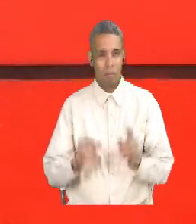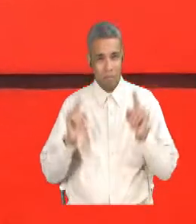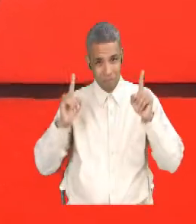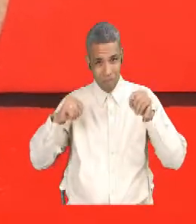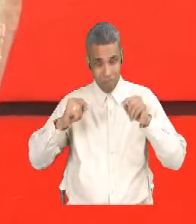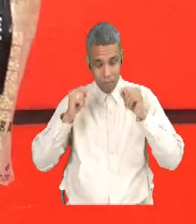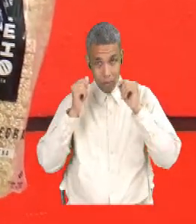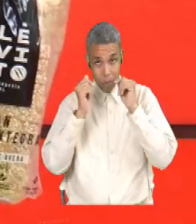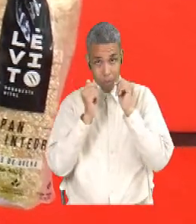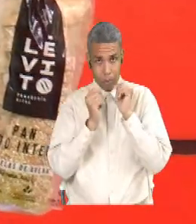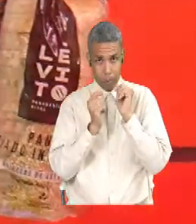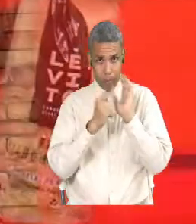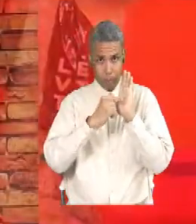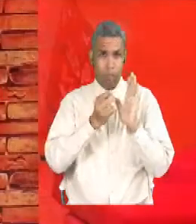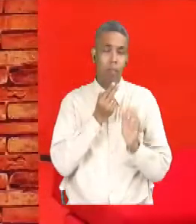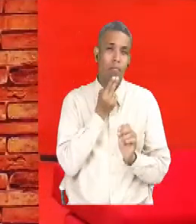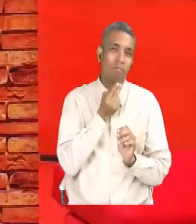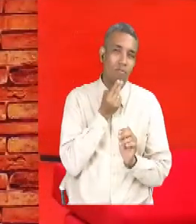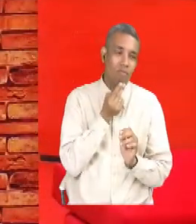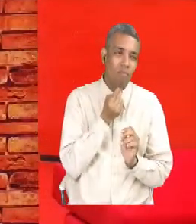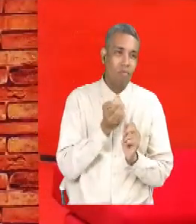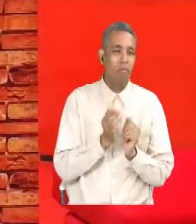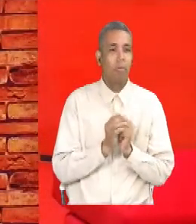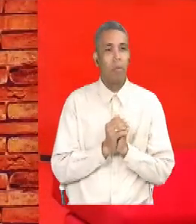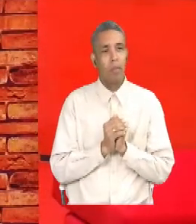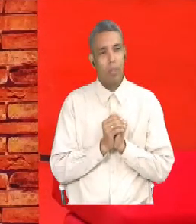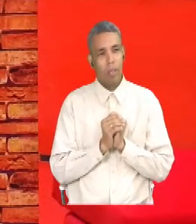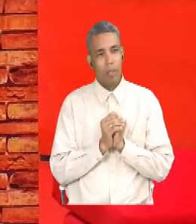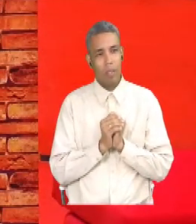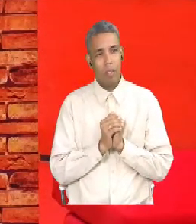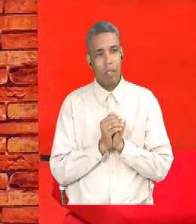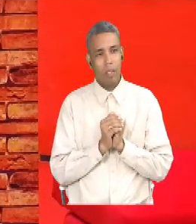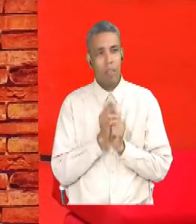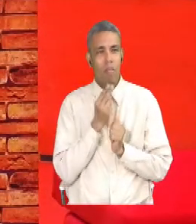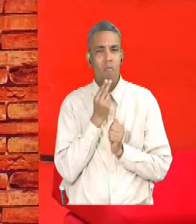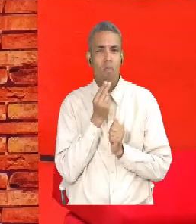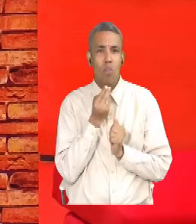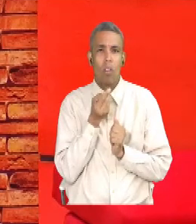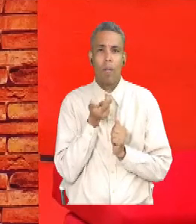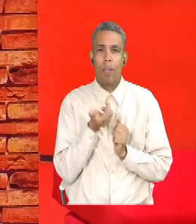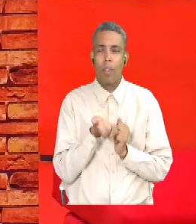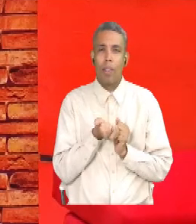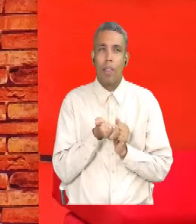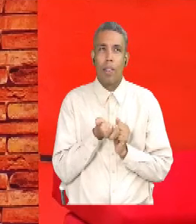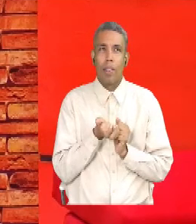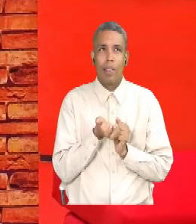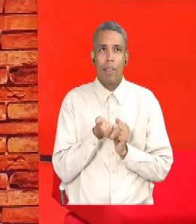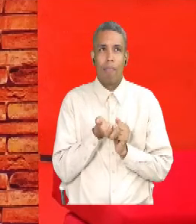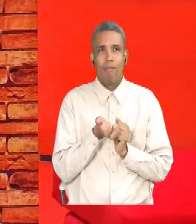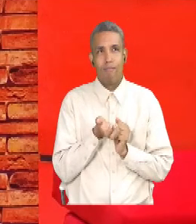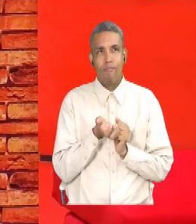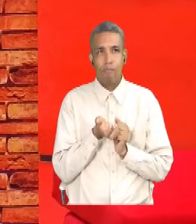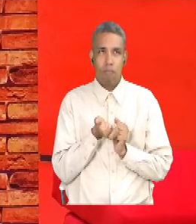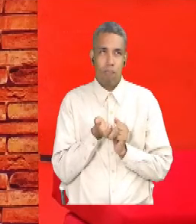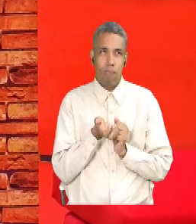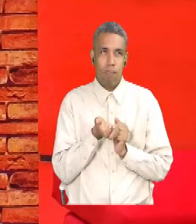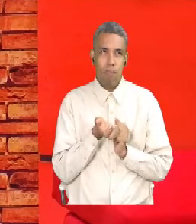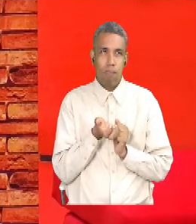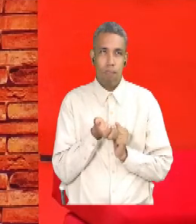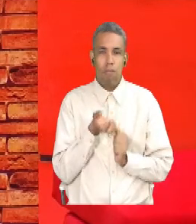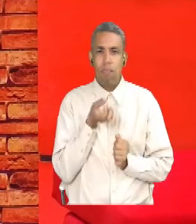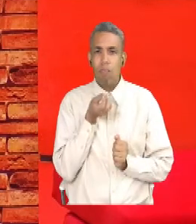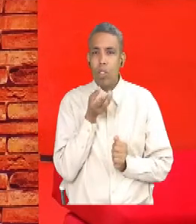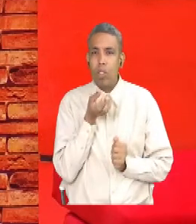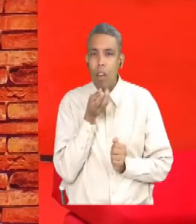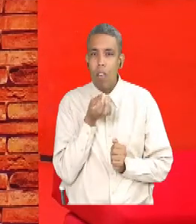Es libre de azúcar, solo tiene frutos rojos, valga la redundancia, moras, uvas,